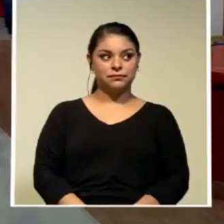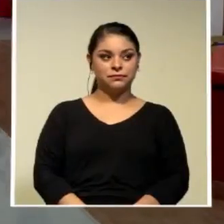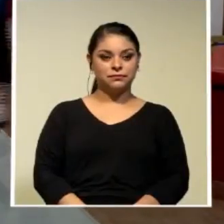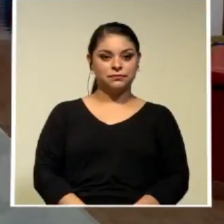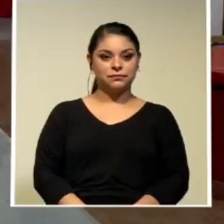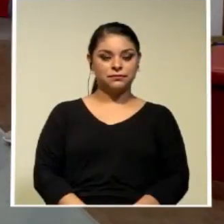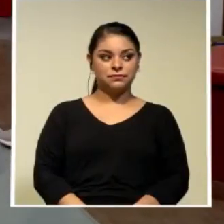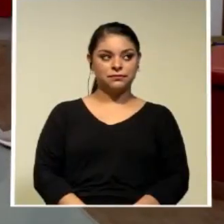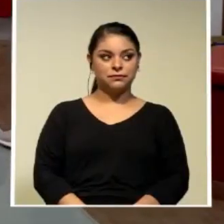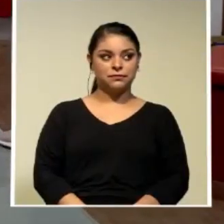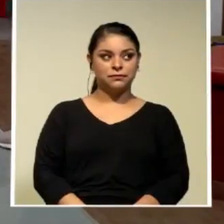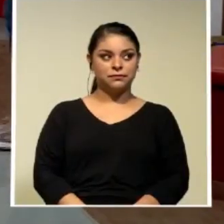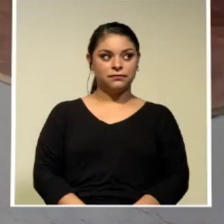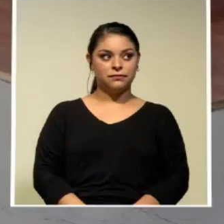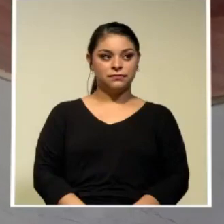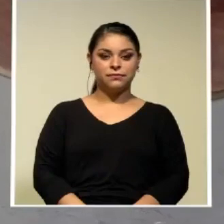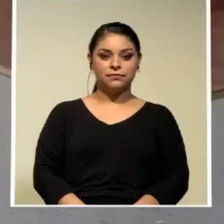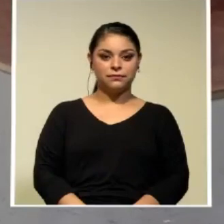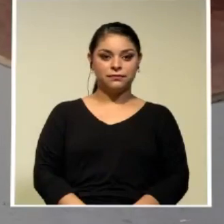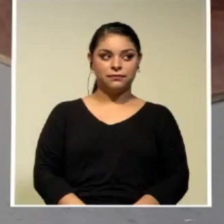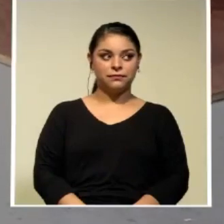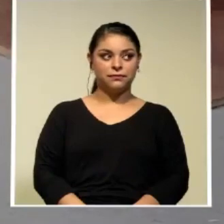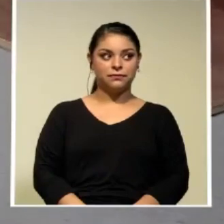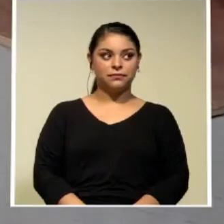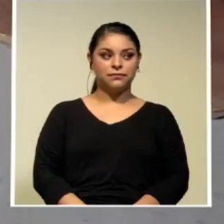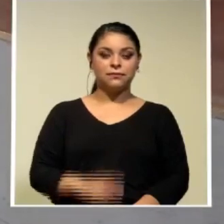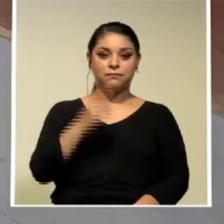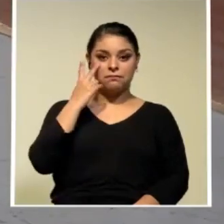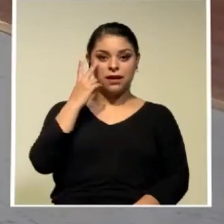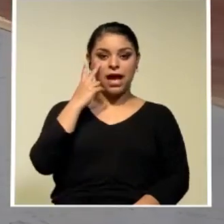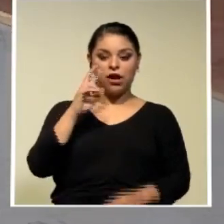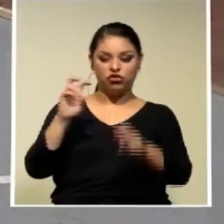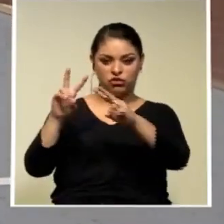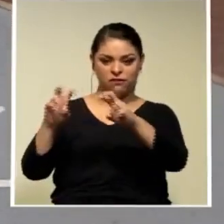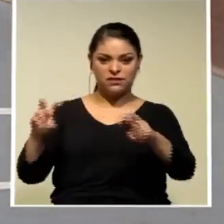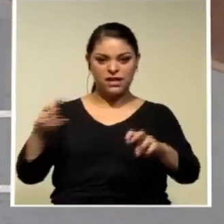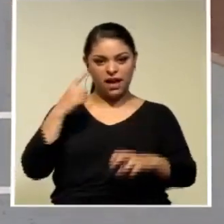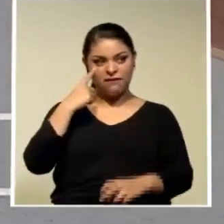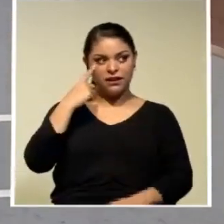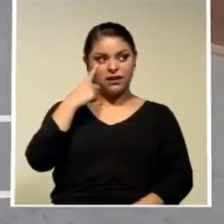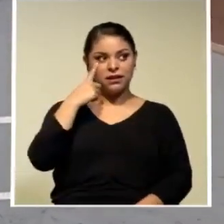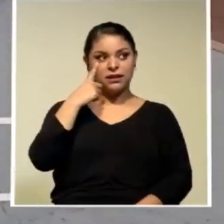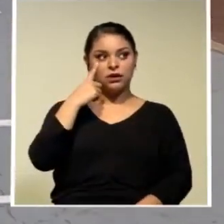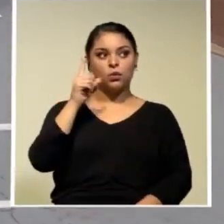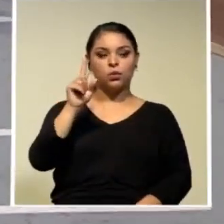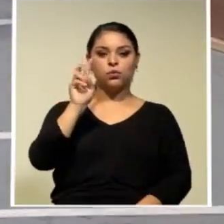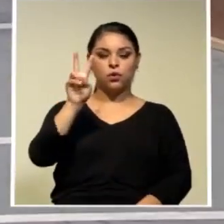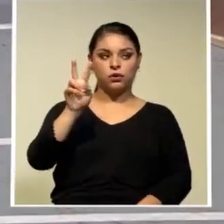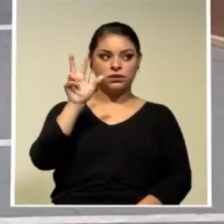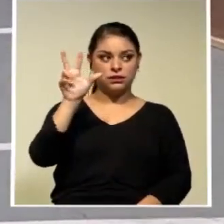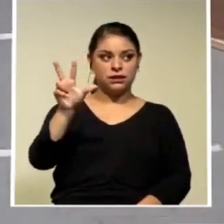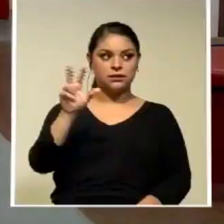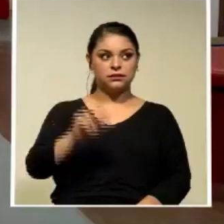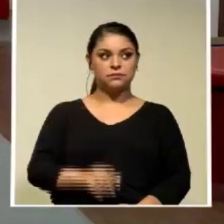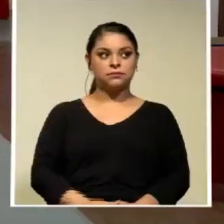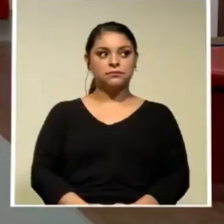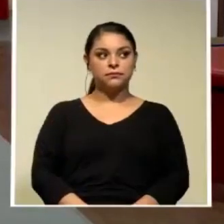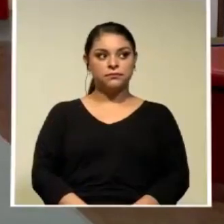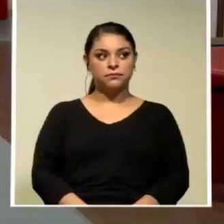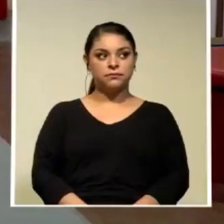Eso, ah. Y cambio de pie. Aquí fue donde... Ahí fue donde se salió. Revíseme, por favor. Bueno, yo te voy a revisar. Una, listo. Dos, tres.